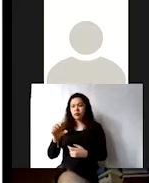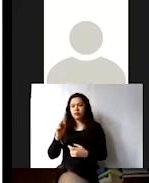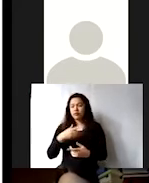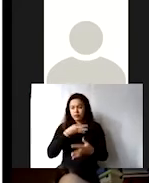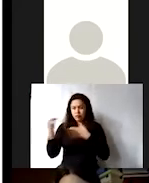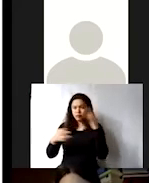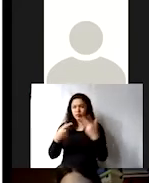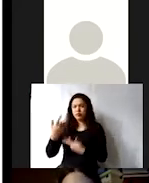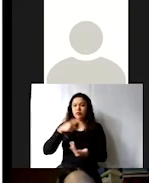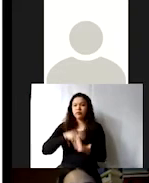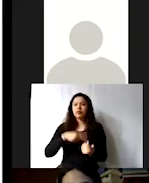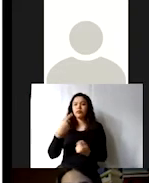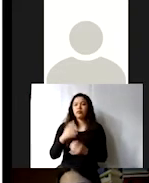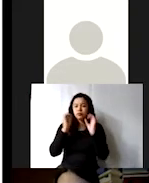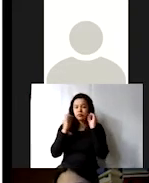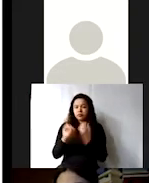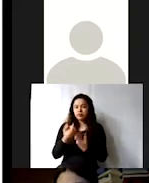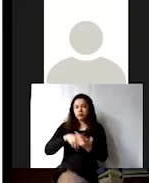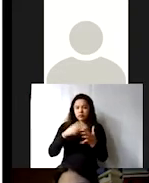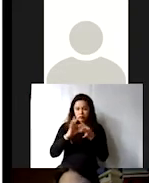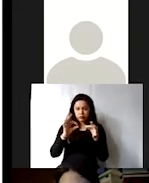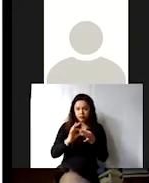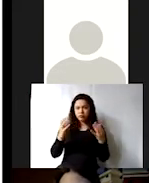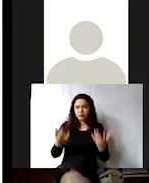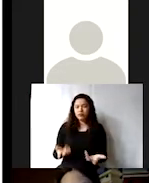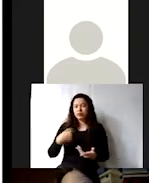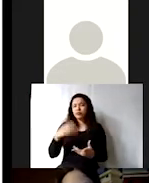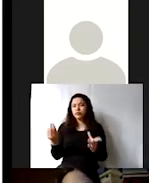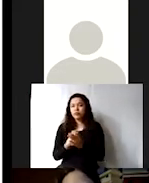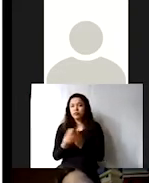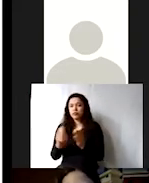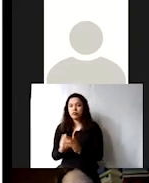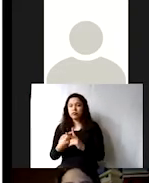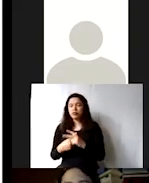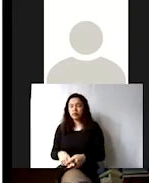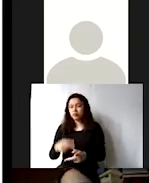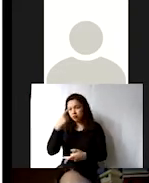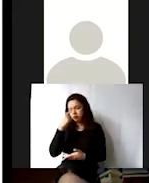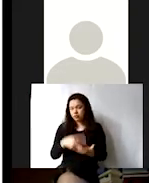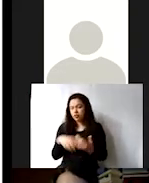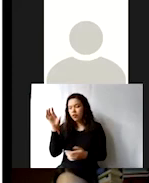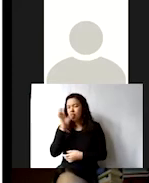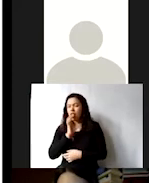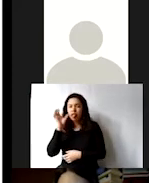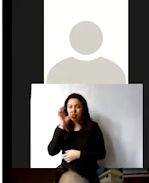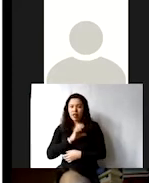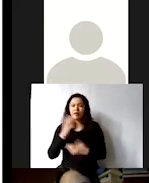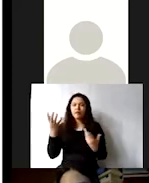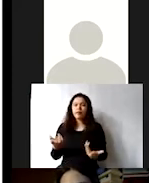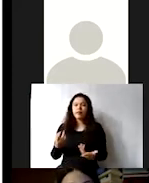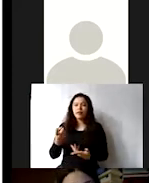su organización, si a partir de lo que han visto en este curso les ha dado también pues la curiosidad de empezar a hacer